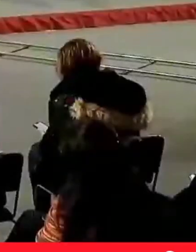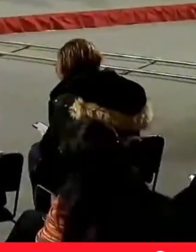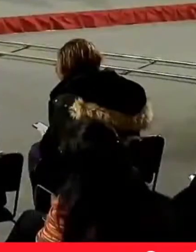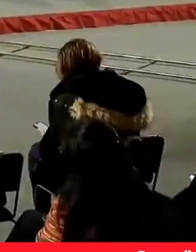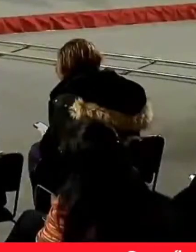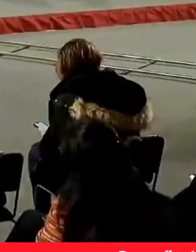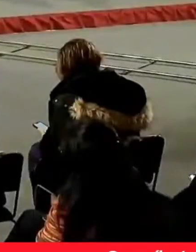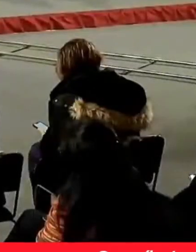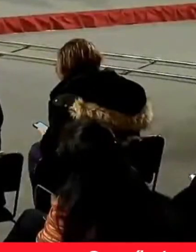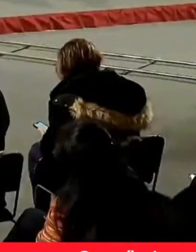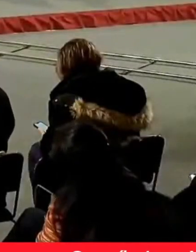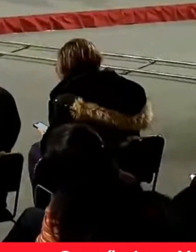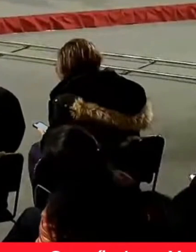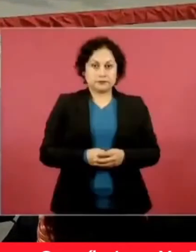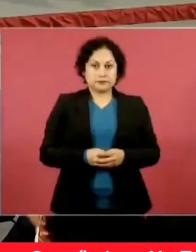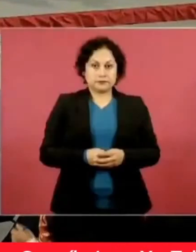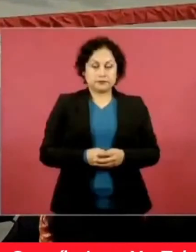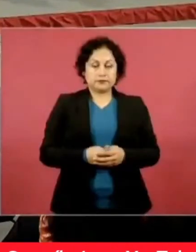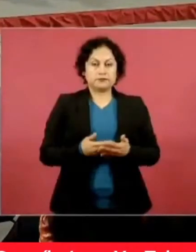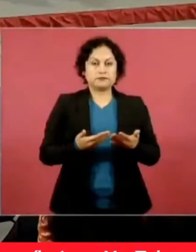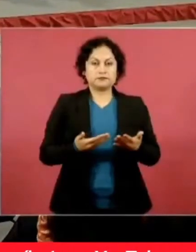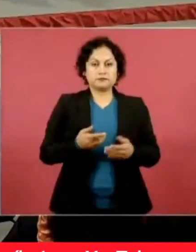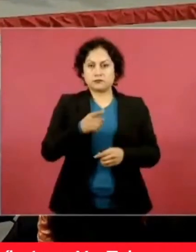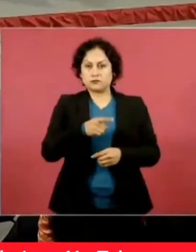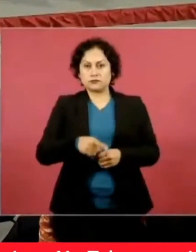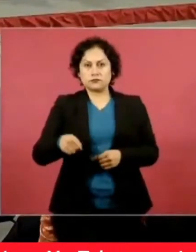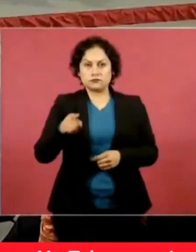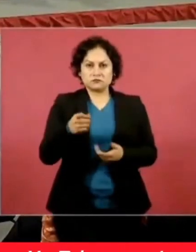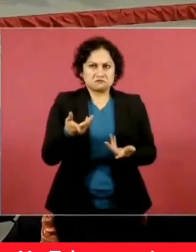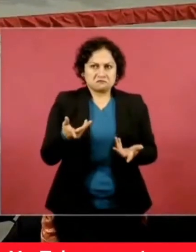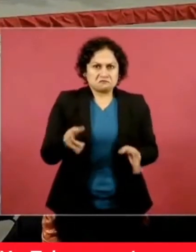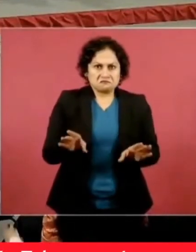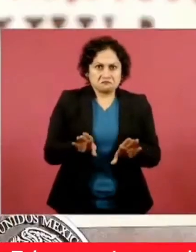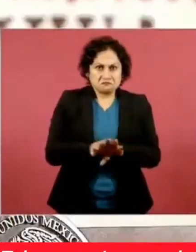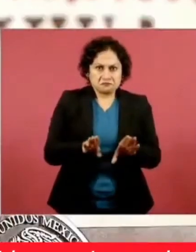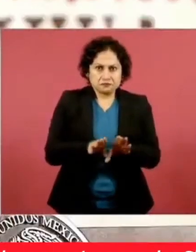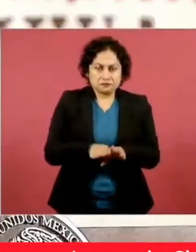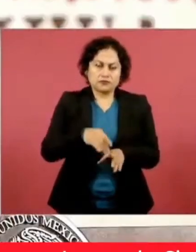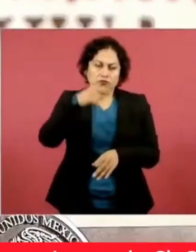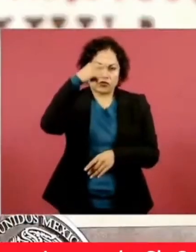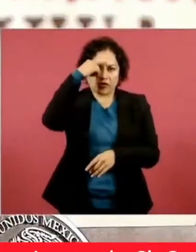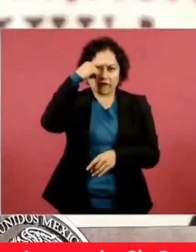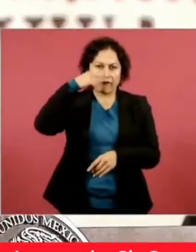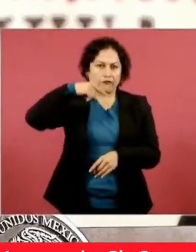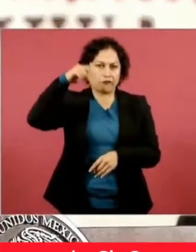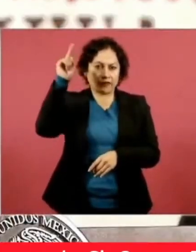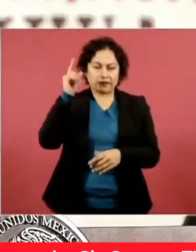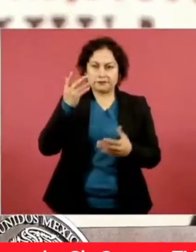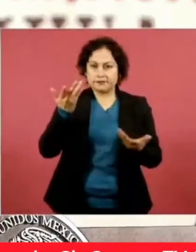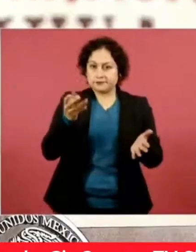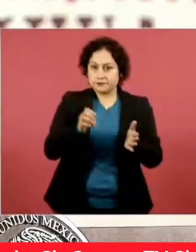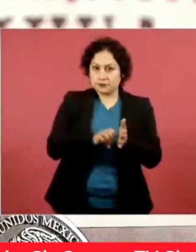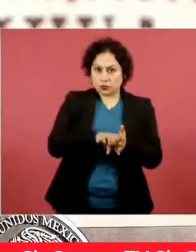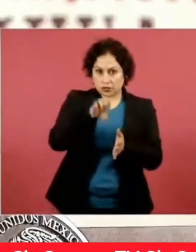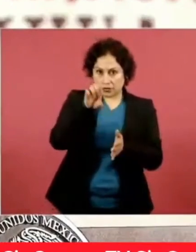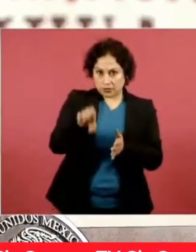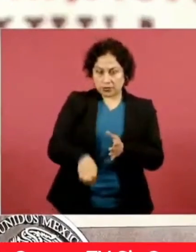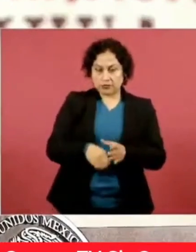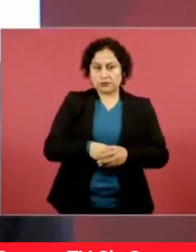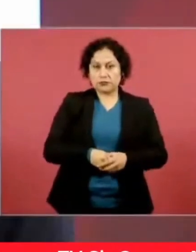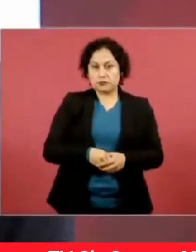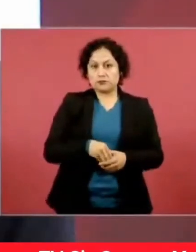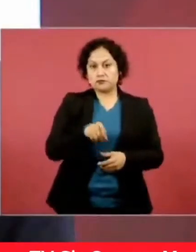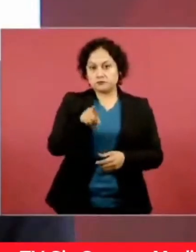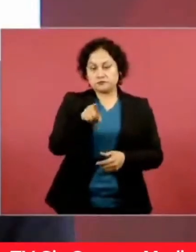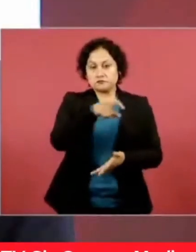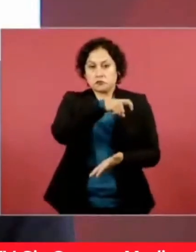podemos ser usuarios de Internet para el Bienestar? De una manera muy sencilla. Lo que tenemos que hacer es básicamente obtener